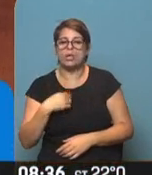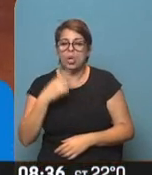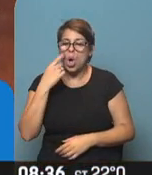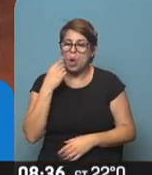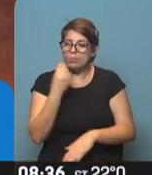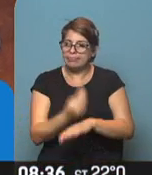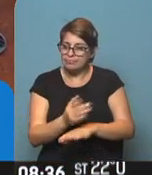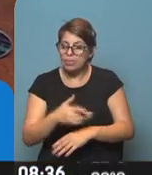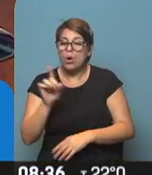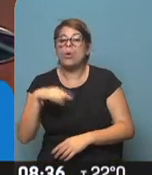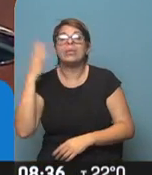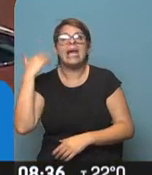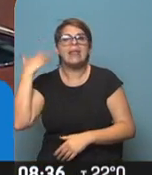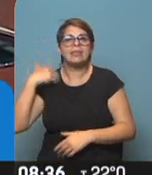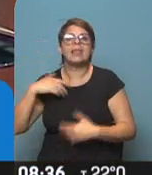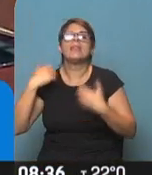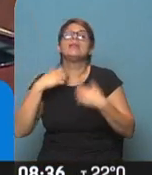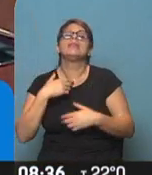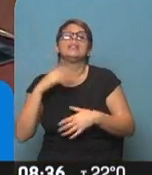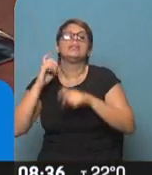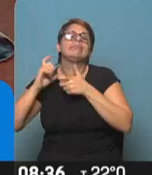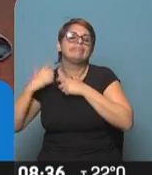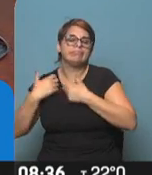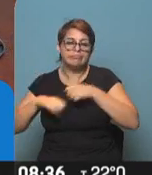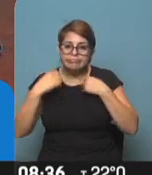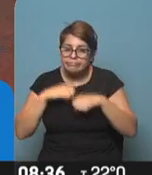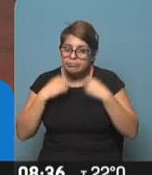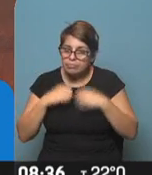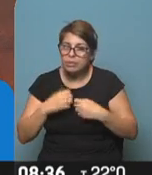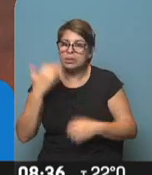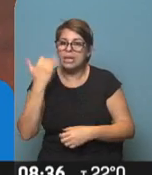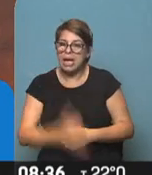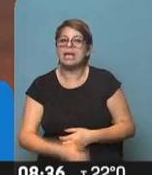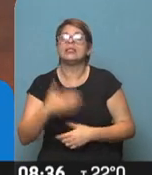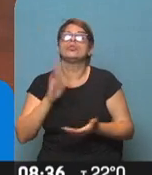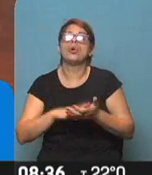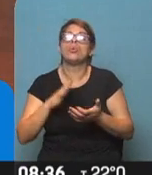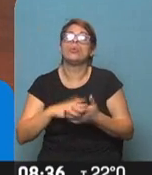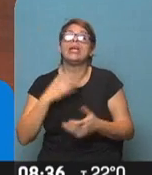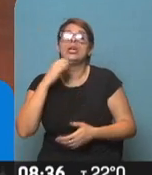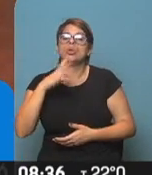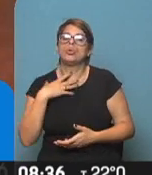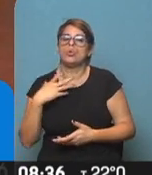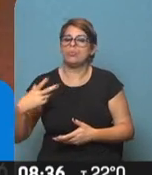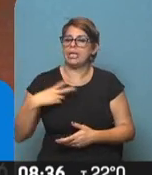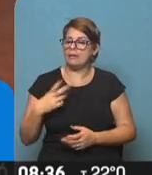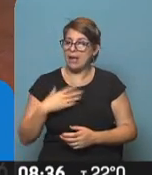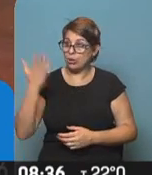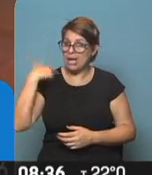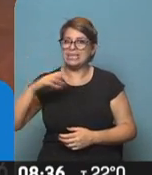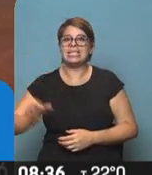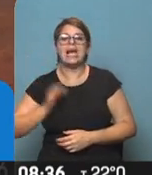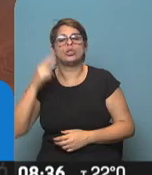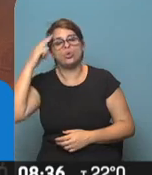ahí e incluso viene de una trayectoria deportiva que trae mucho de esto de los gerenciamiento de la protección porque viene de aquella época de los 90 en